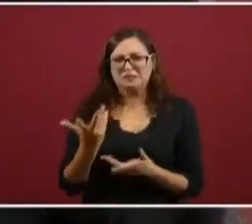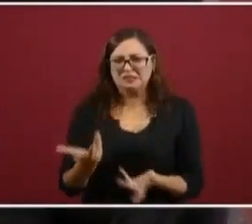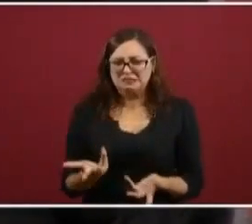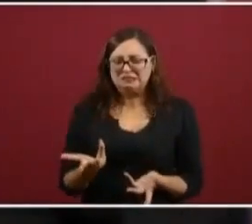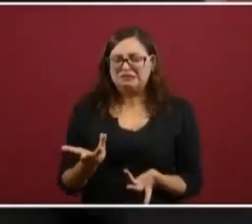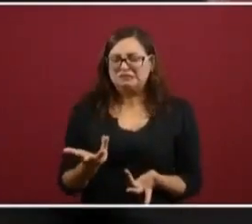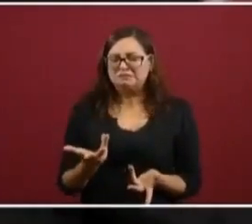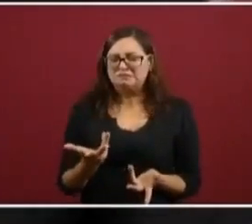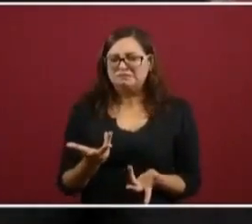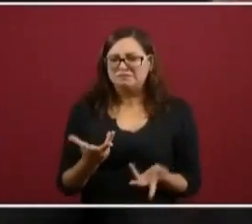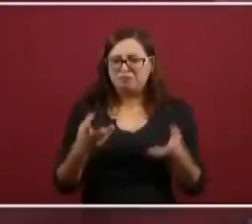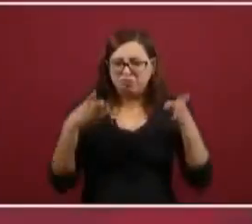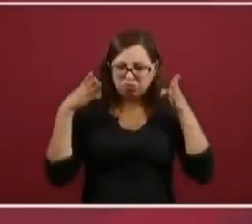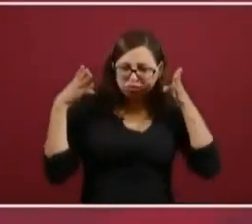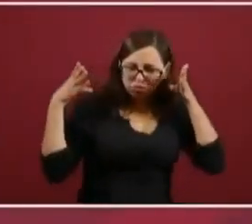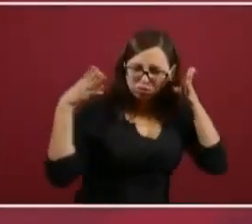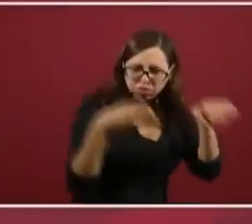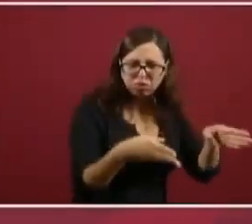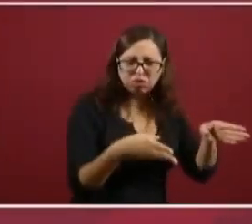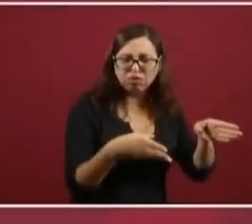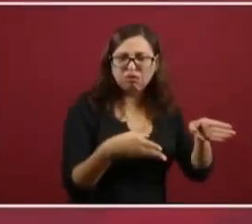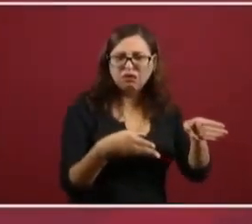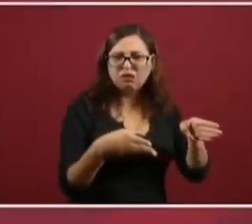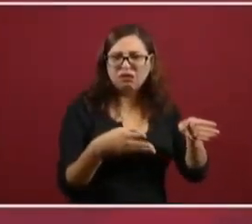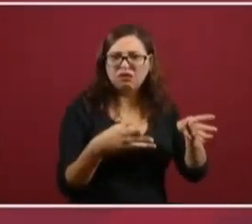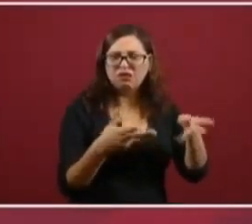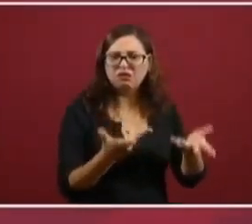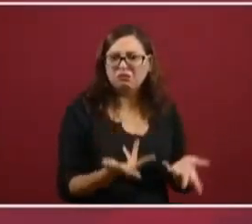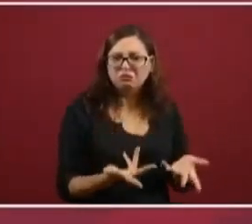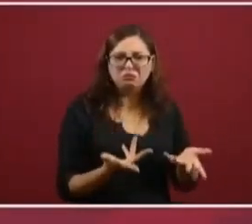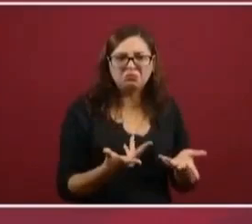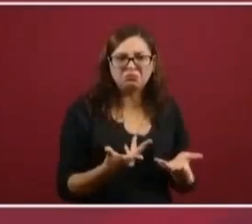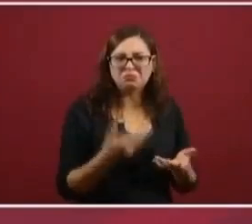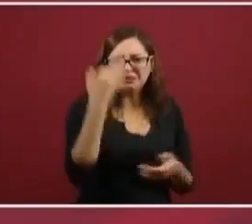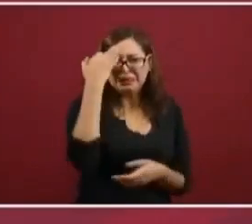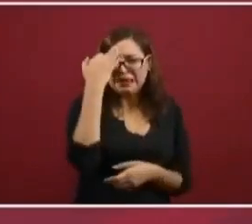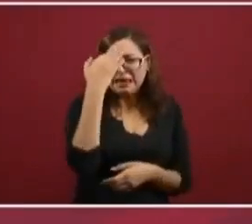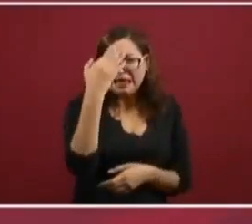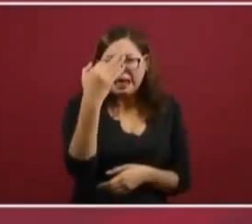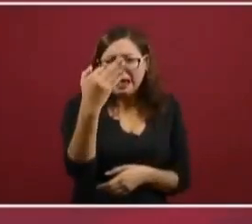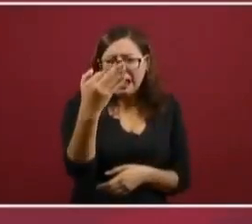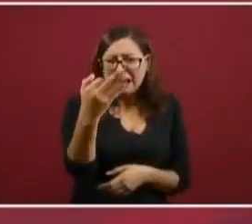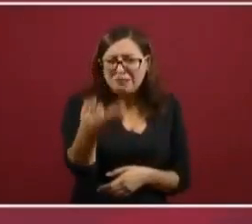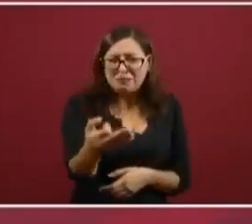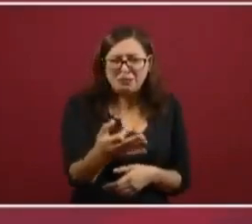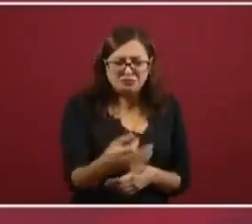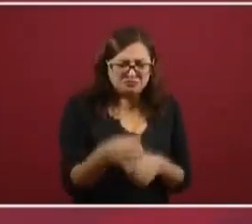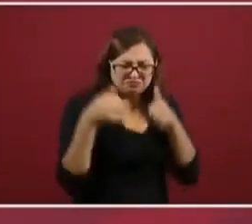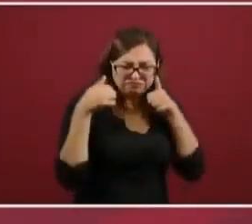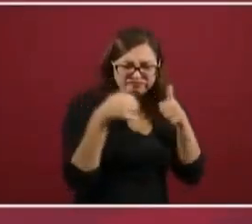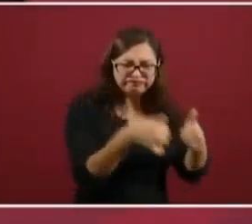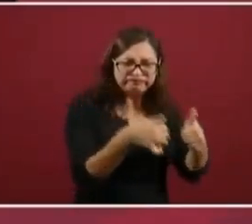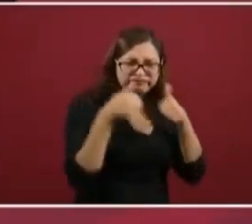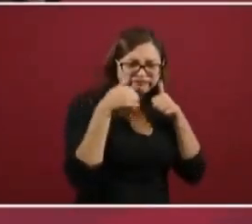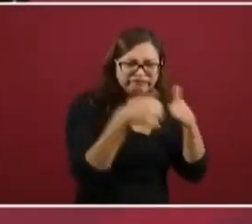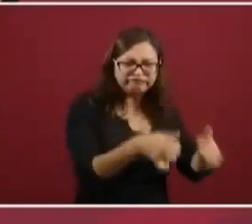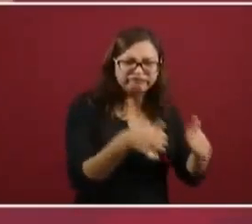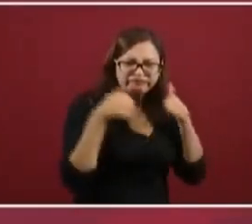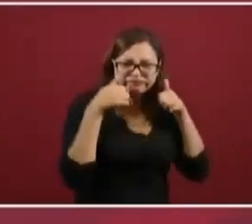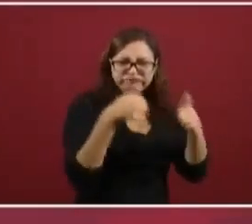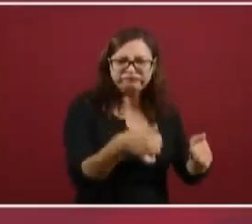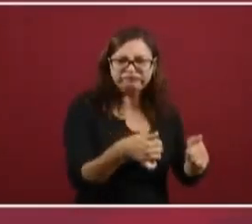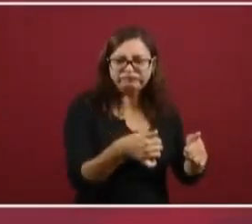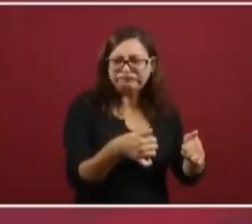nos íbamos a quedar anclados en el pasado que nos iba a quitar mucho tiempo y que no íbamos a poder